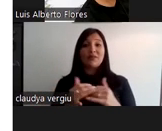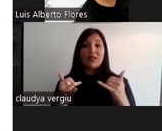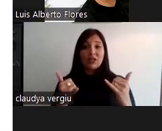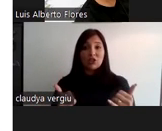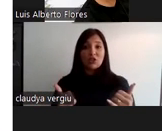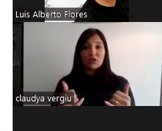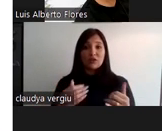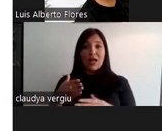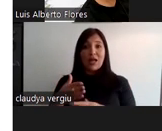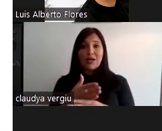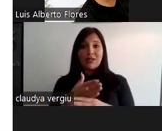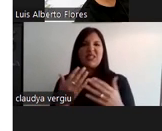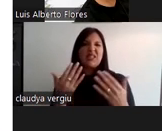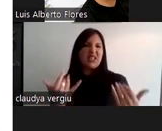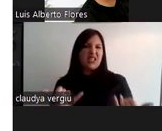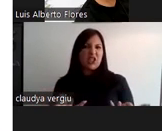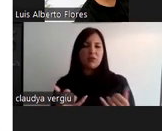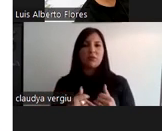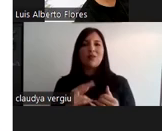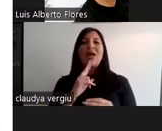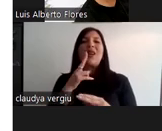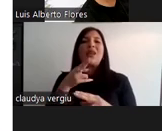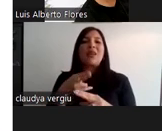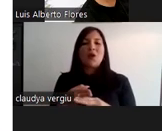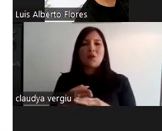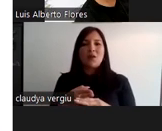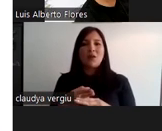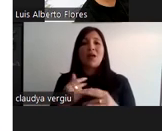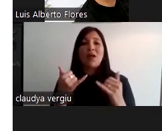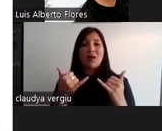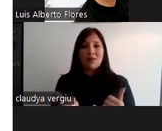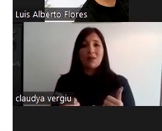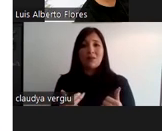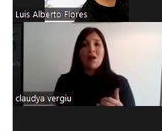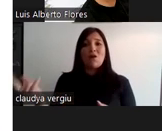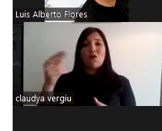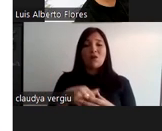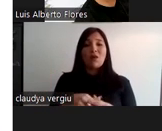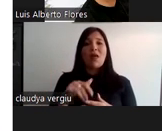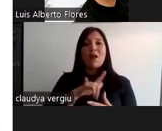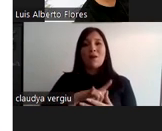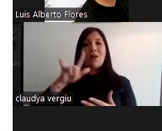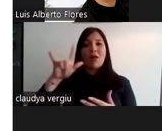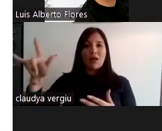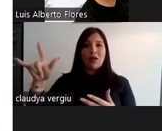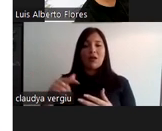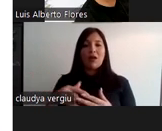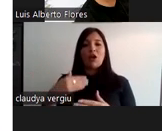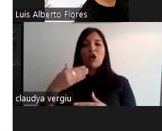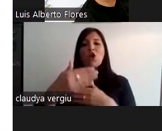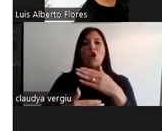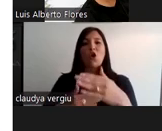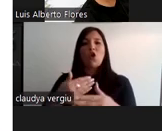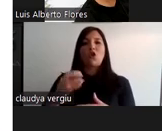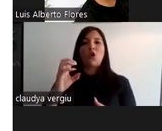haciendo de que no solo recomienden sino que además puedan volver a viajar a través de otro tipo de corredor